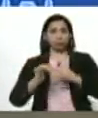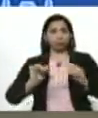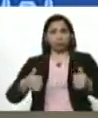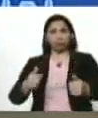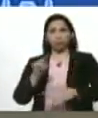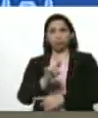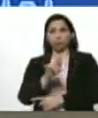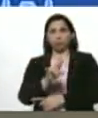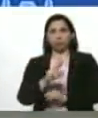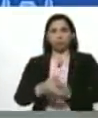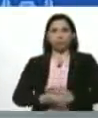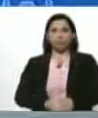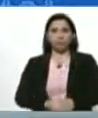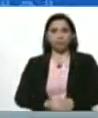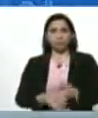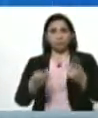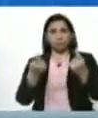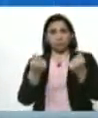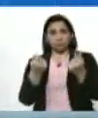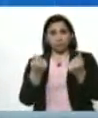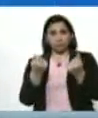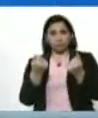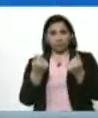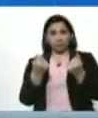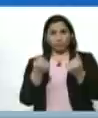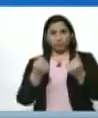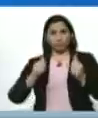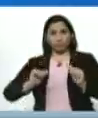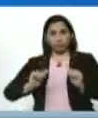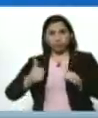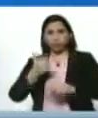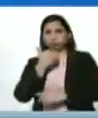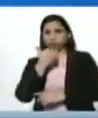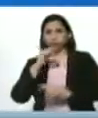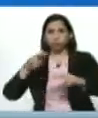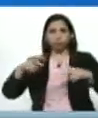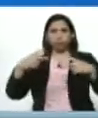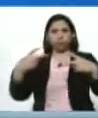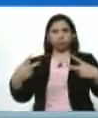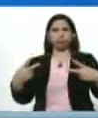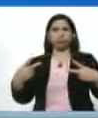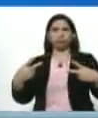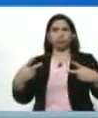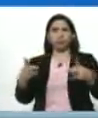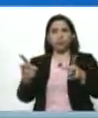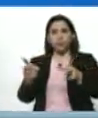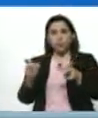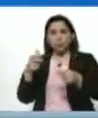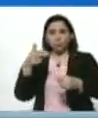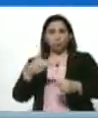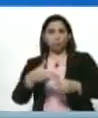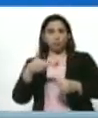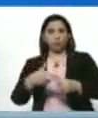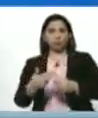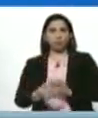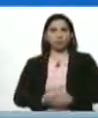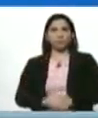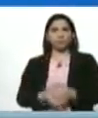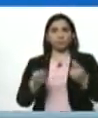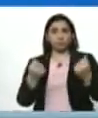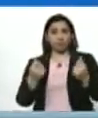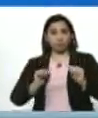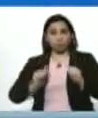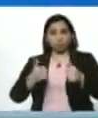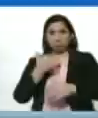y los precios de arranque del nuevo esquema de cobro de la gasolina los precios de